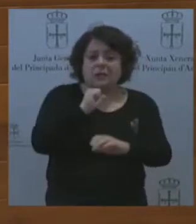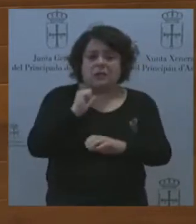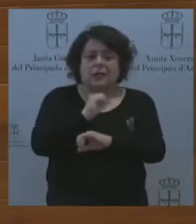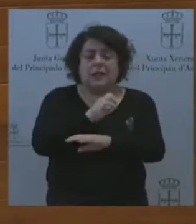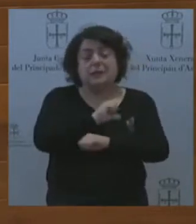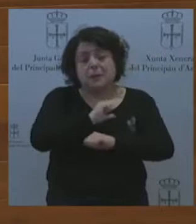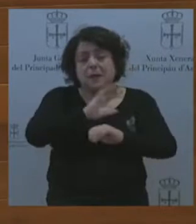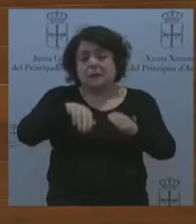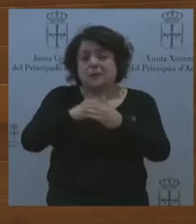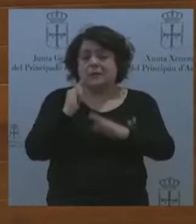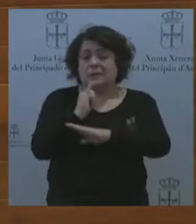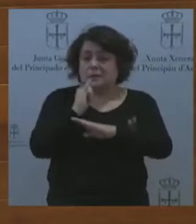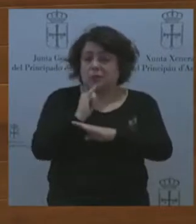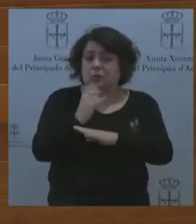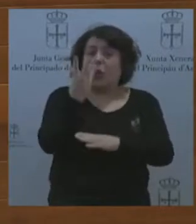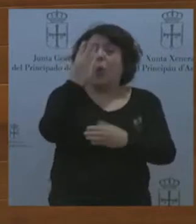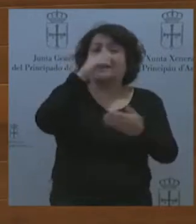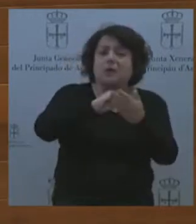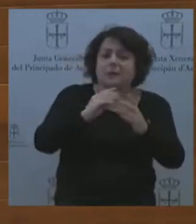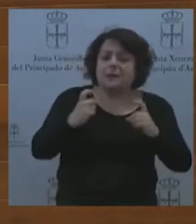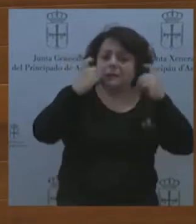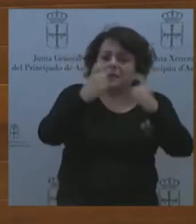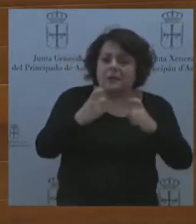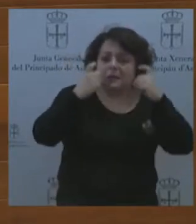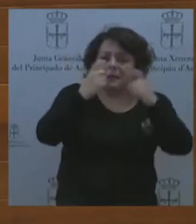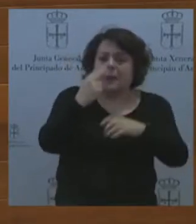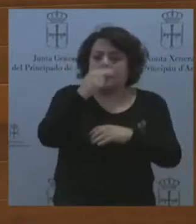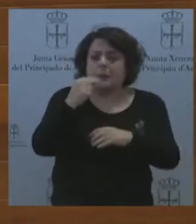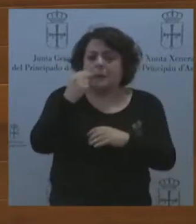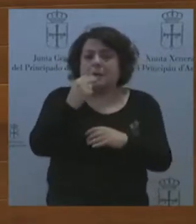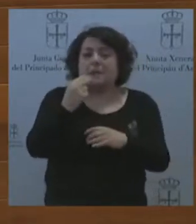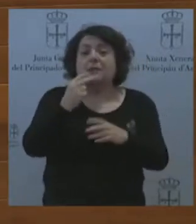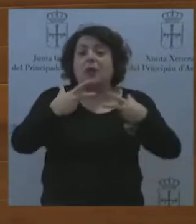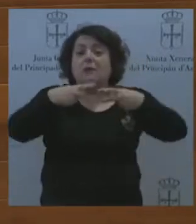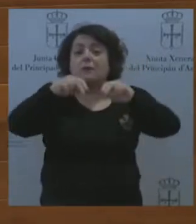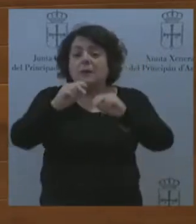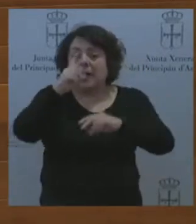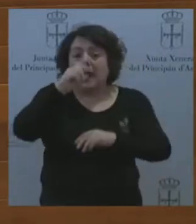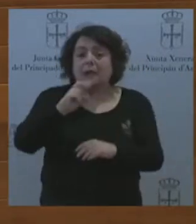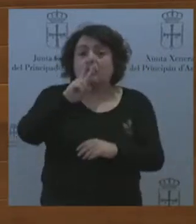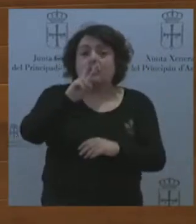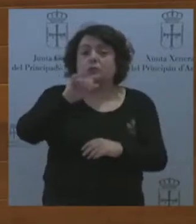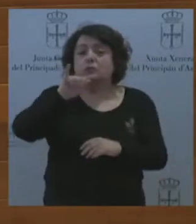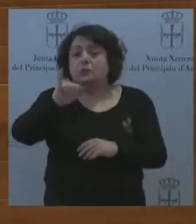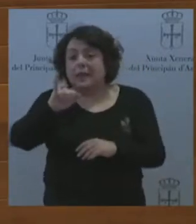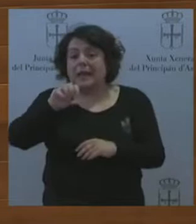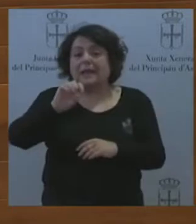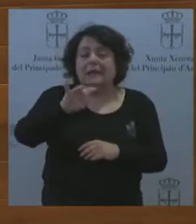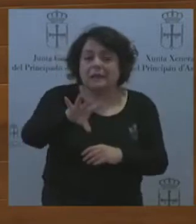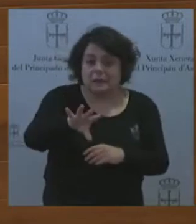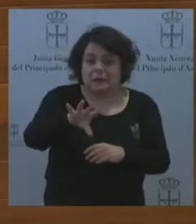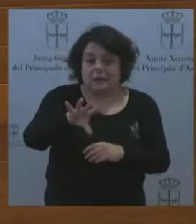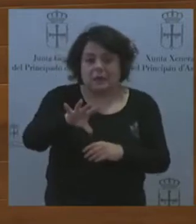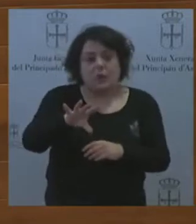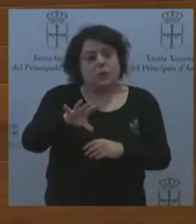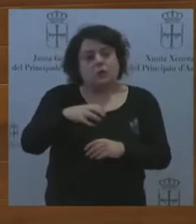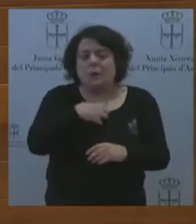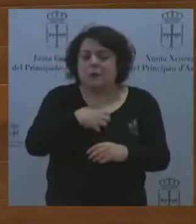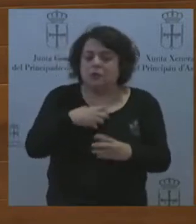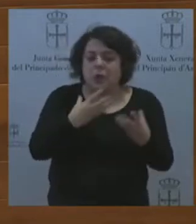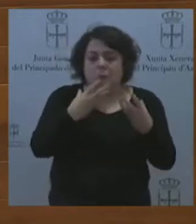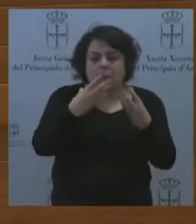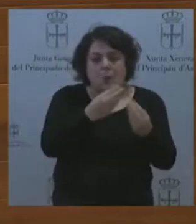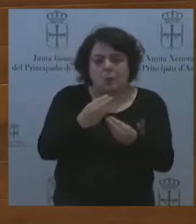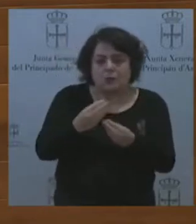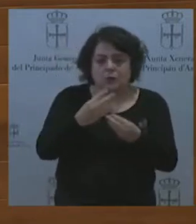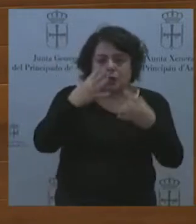estar terminado en el año 2015. Mucho les va a costar recuperar la credibilidad, porque a las familias y a los asturianos se les acaba la paciencia,